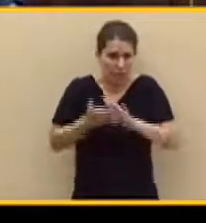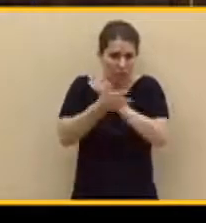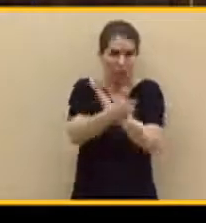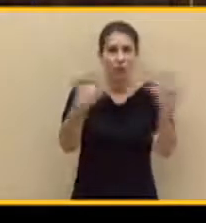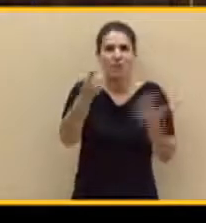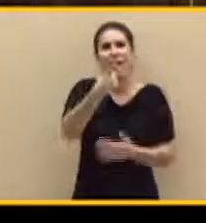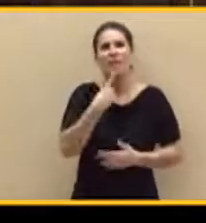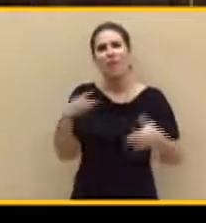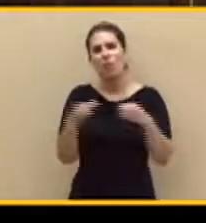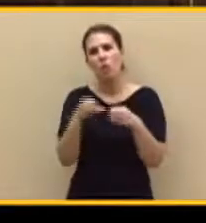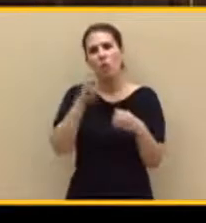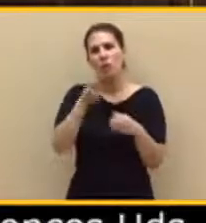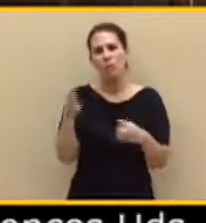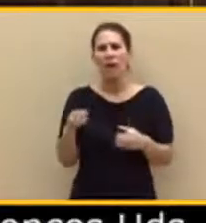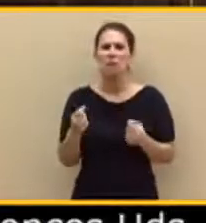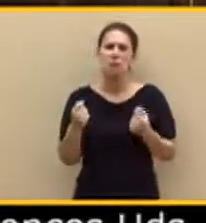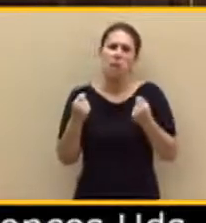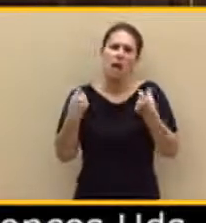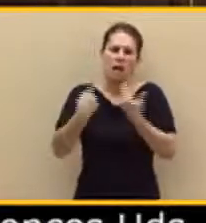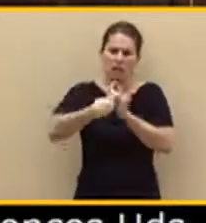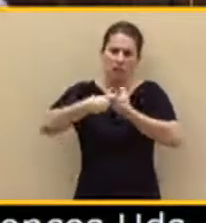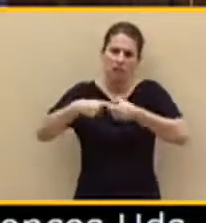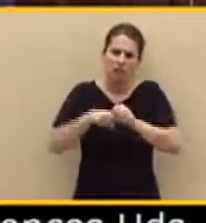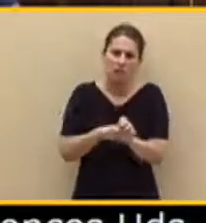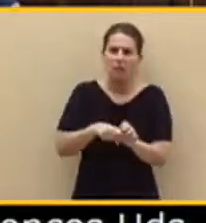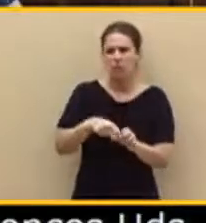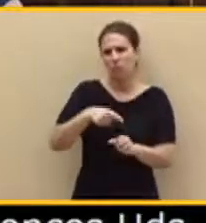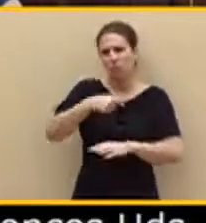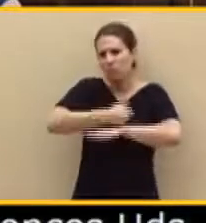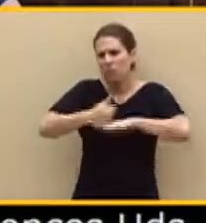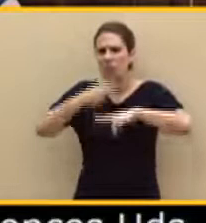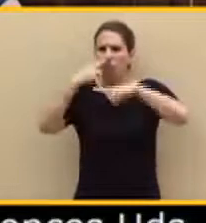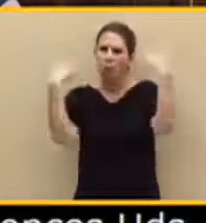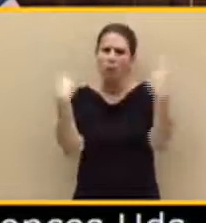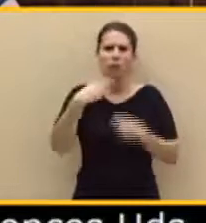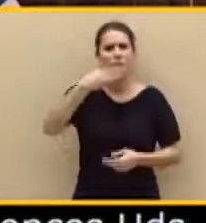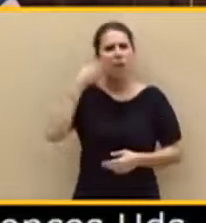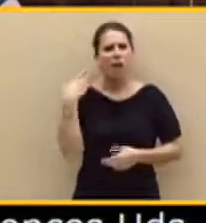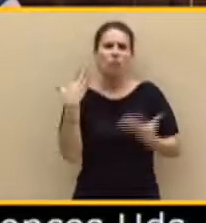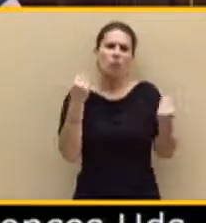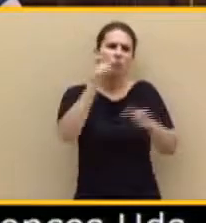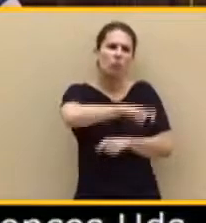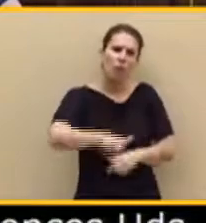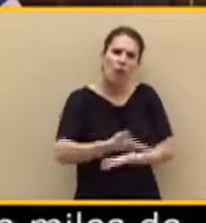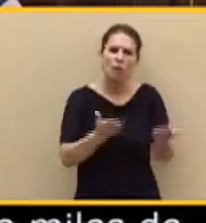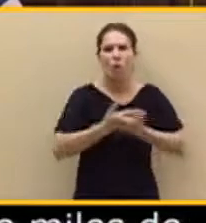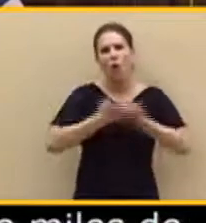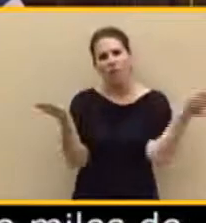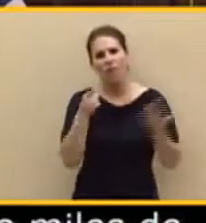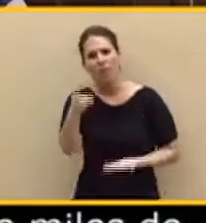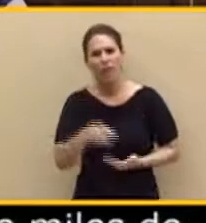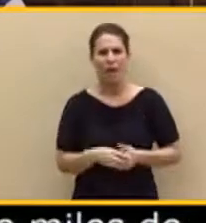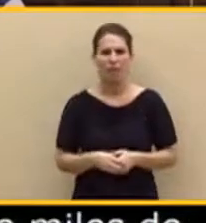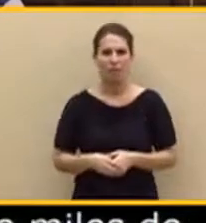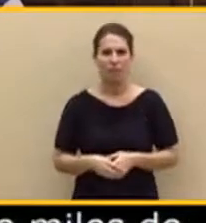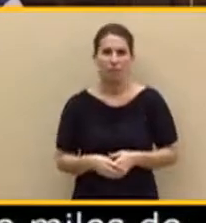formado por miles de militantes y de cargos públicos honrados y que hay millones de ciudadanos que confían en ustedes. Y va a ser la primera